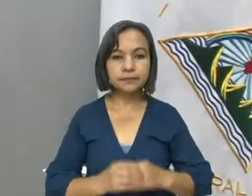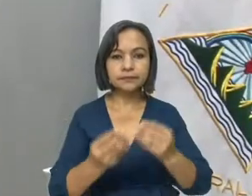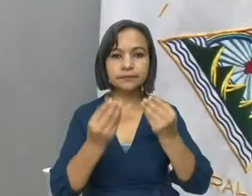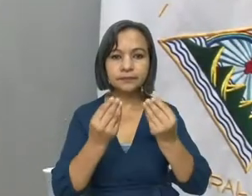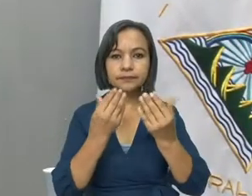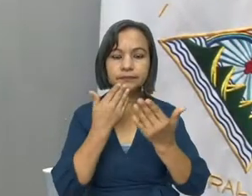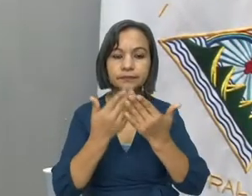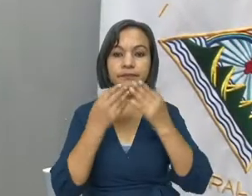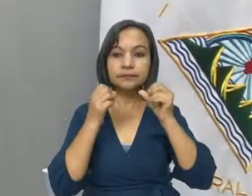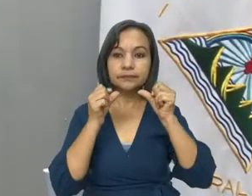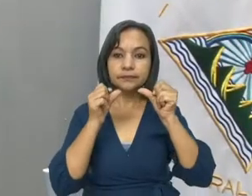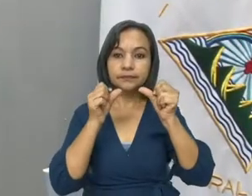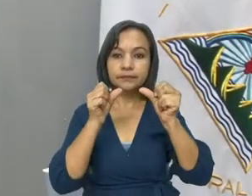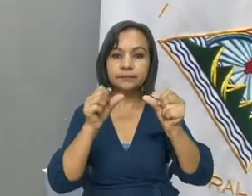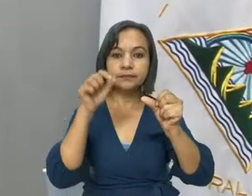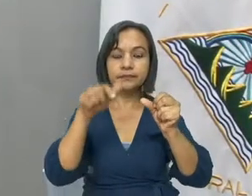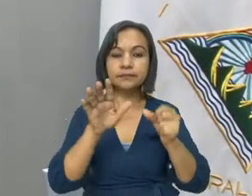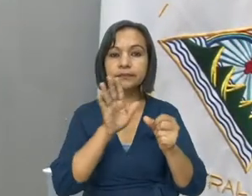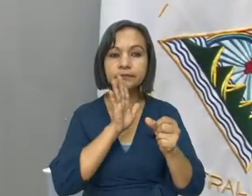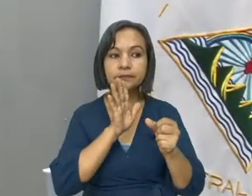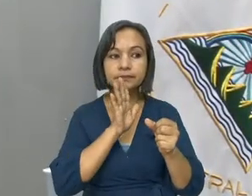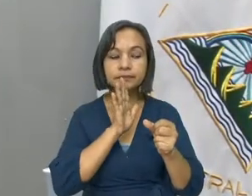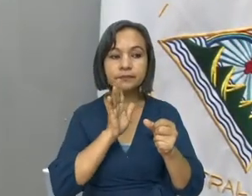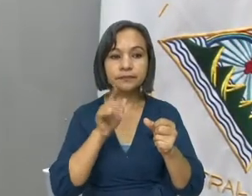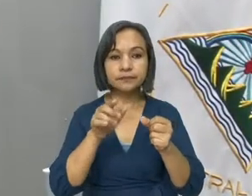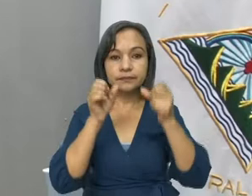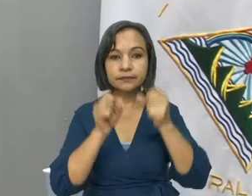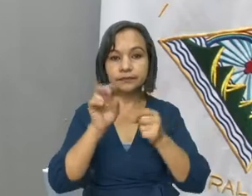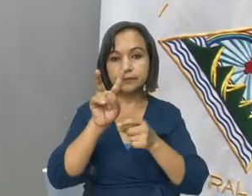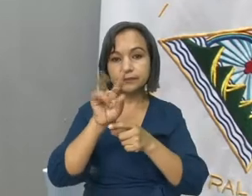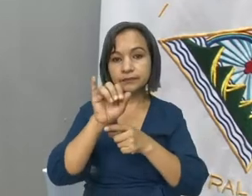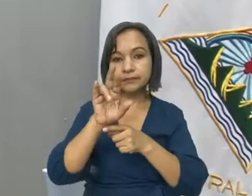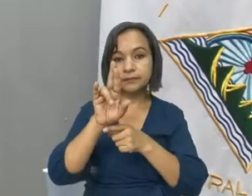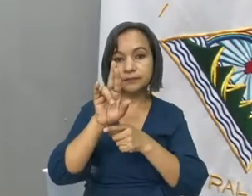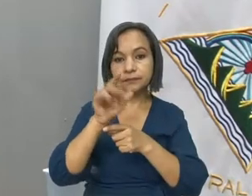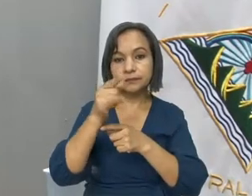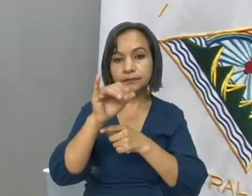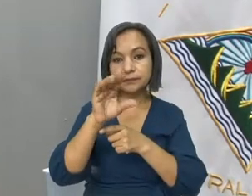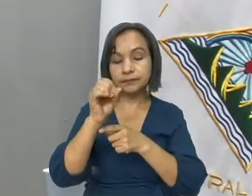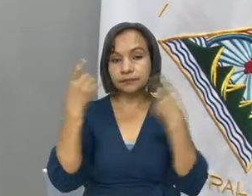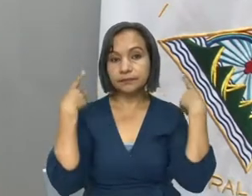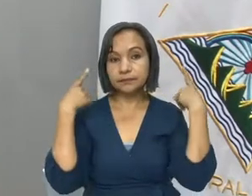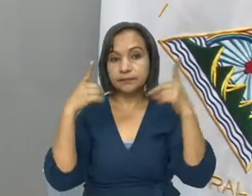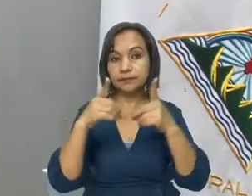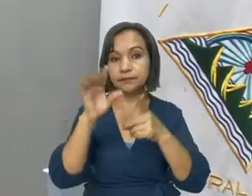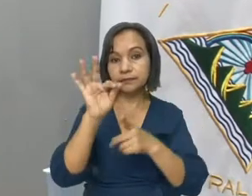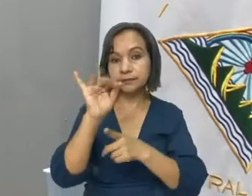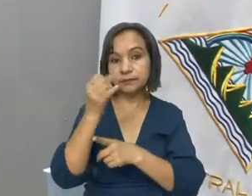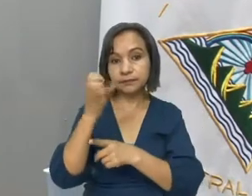Muchísimas gracias por continuar acompañándonos en esta conversación que sostenemos con el compañero Virgilio Bravo, director ejecutivo del